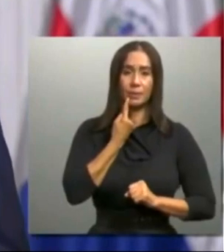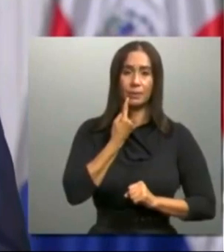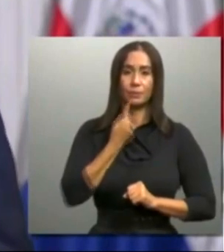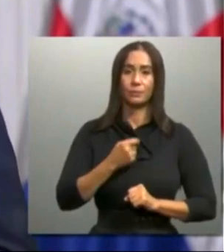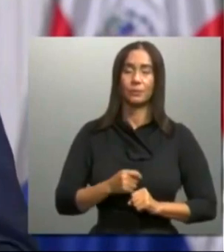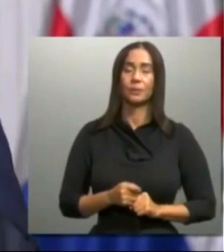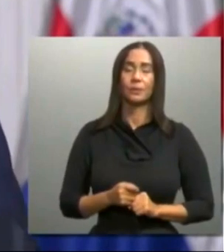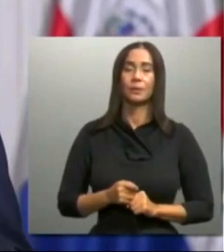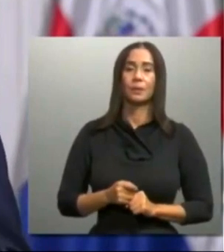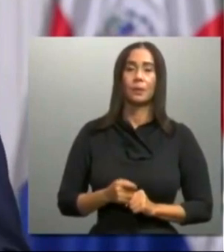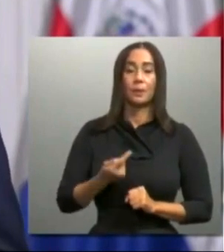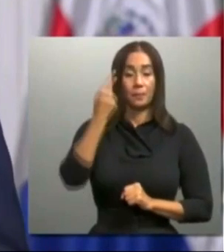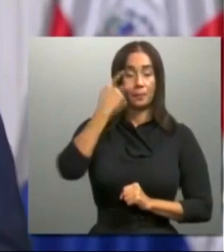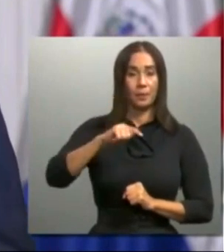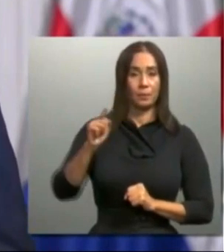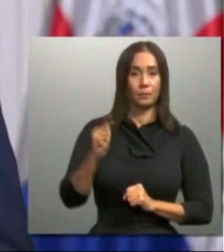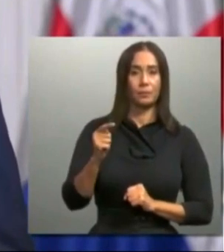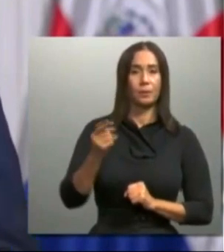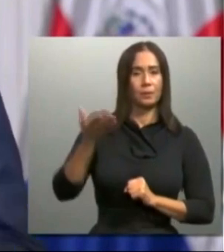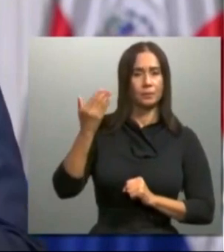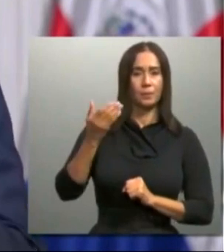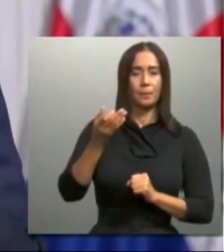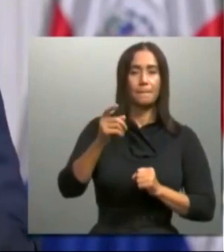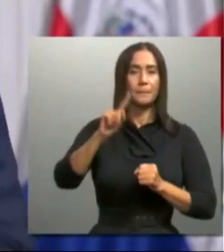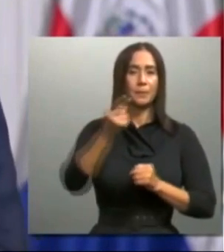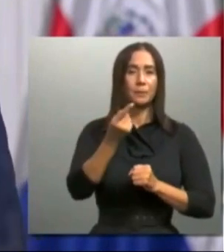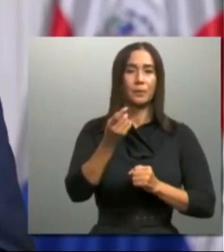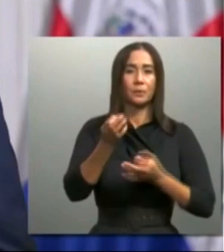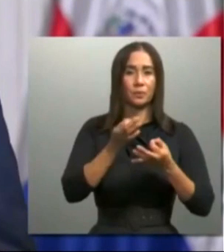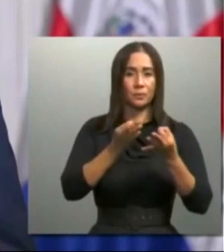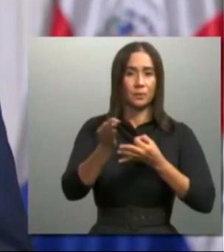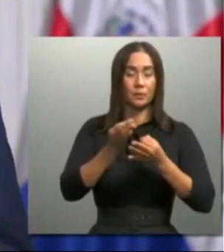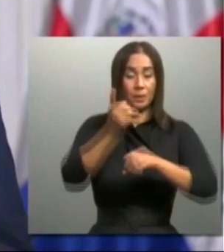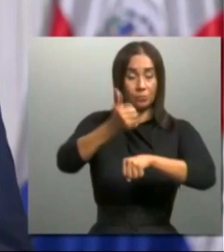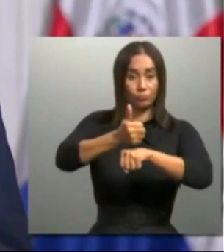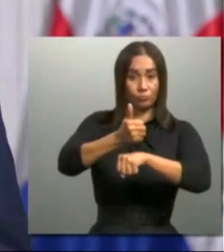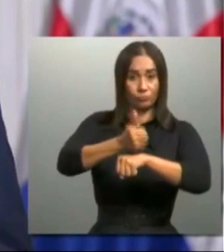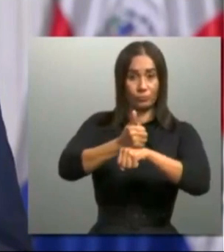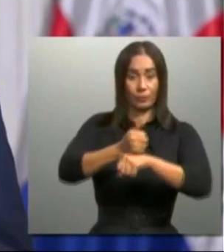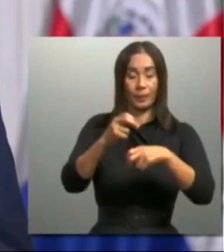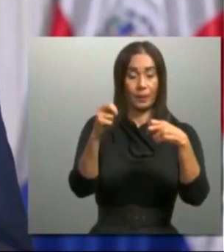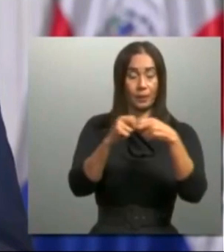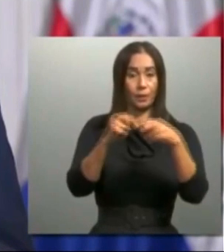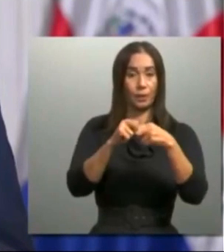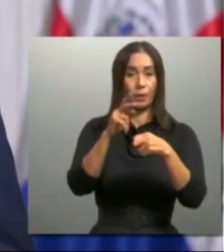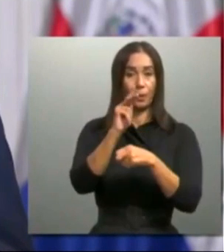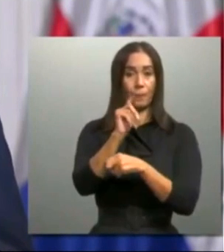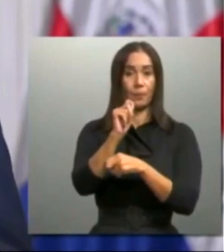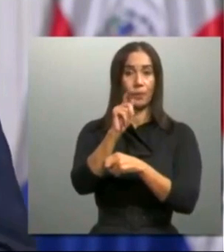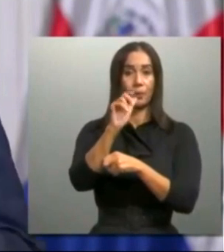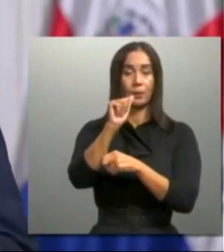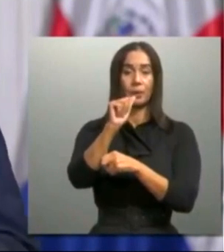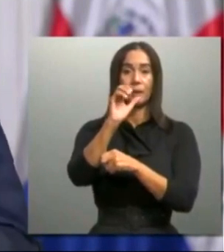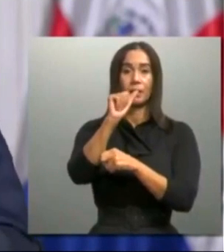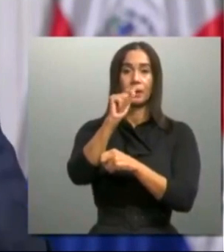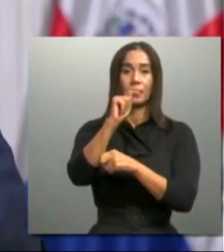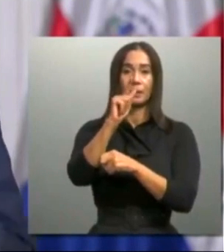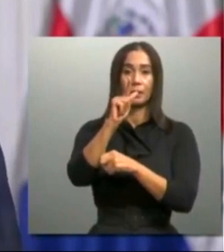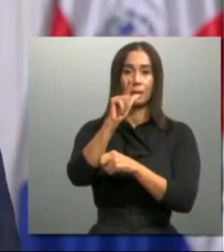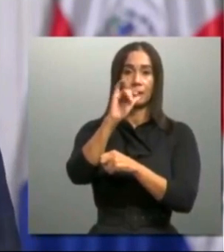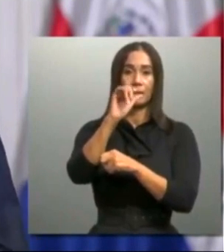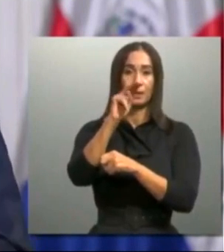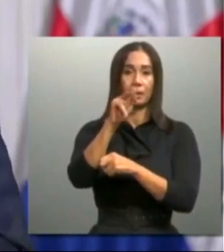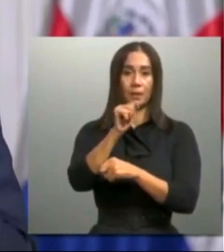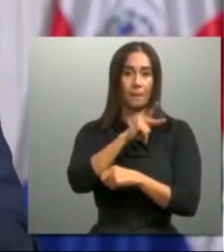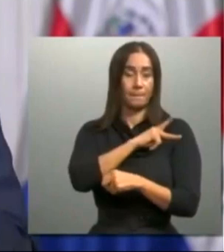una oposición constructiva, claro, porque le recomendó, mire presidente, ese como está, ese contrato